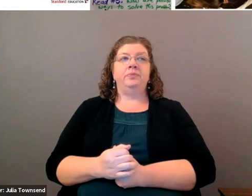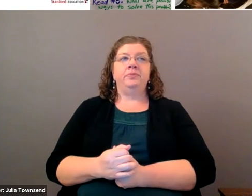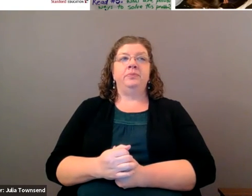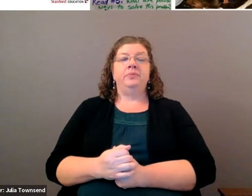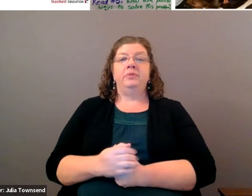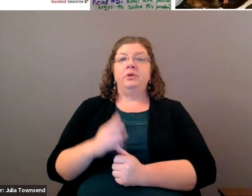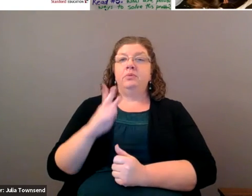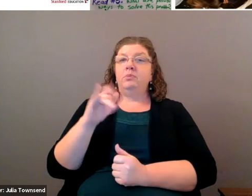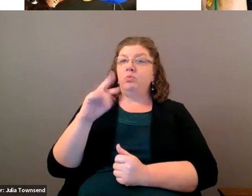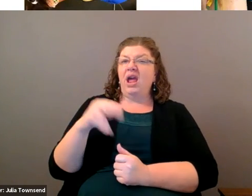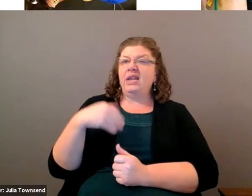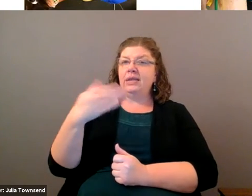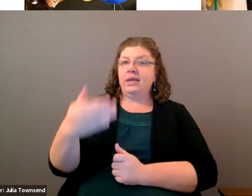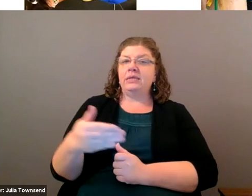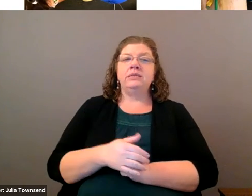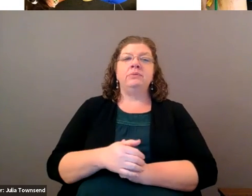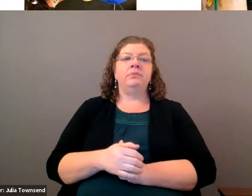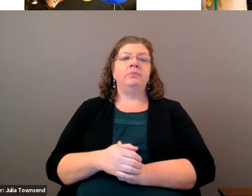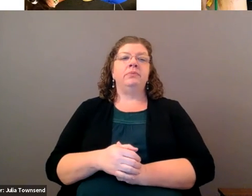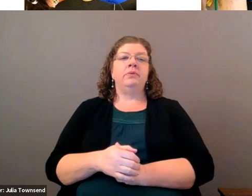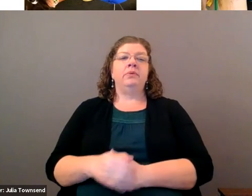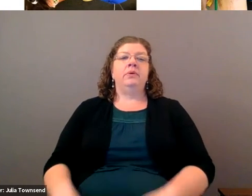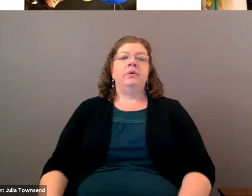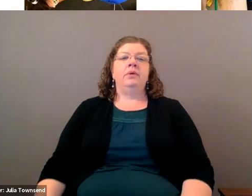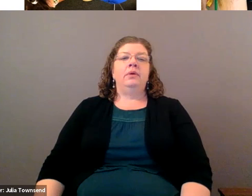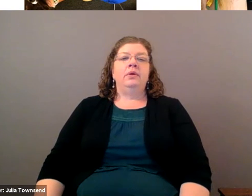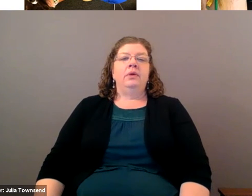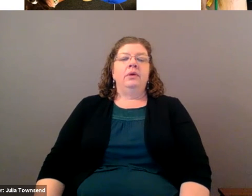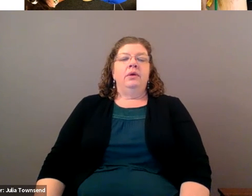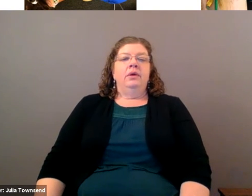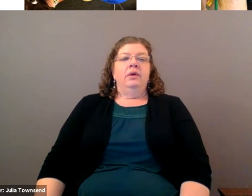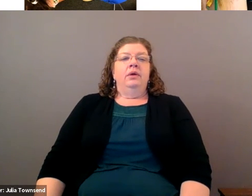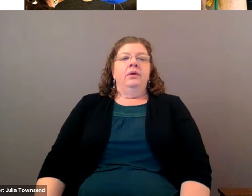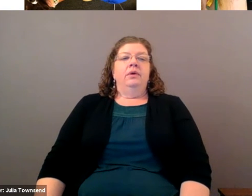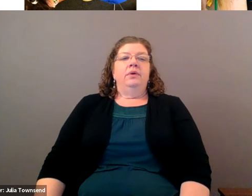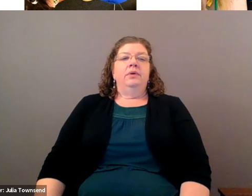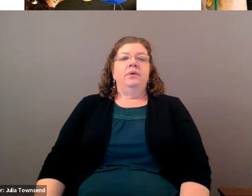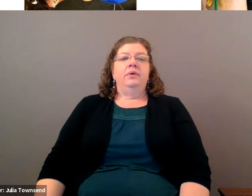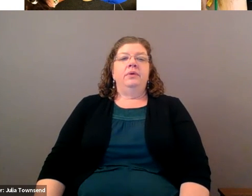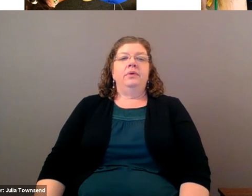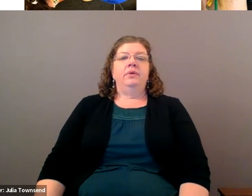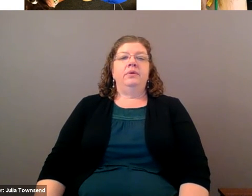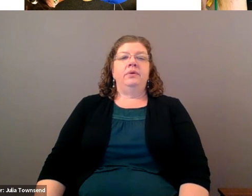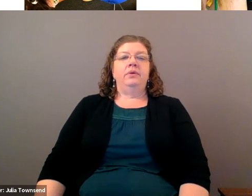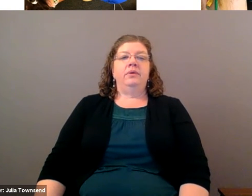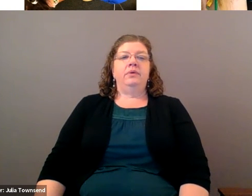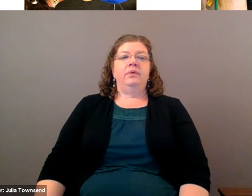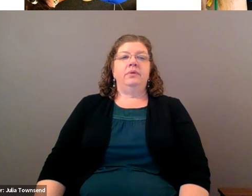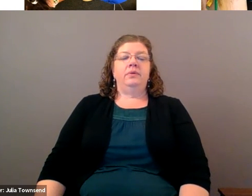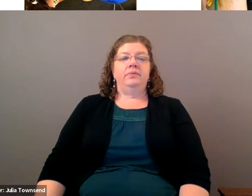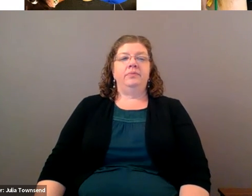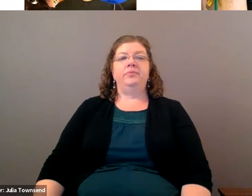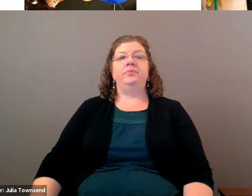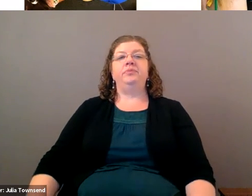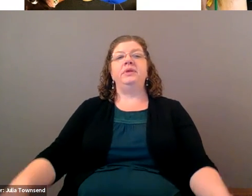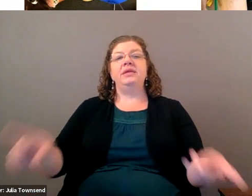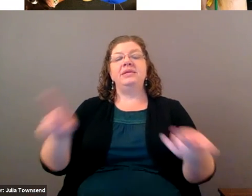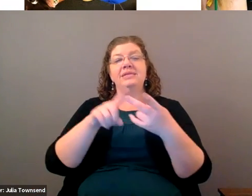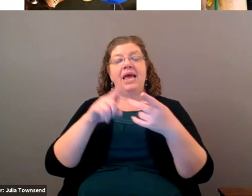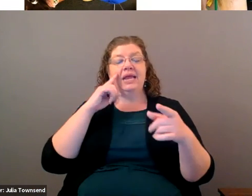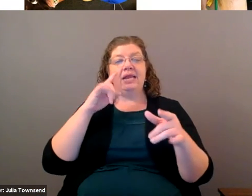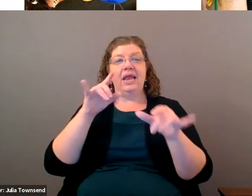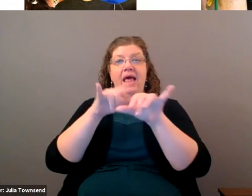Next slide. Próxima diapositiva. A second alignment between Illustrative Math and Santa